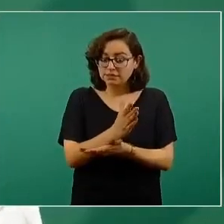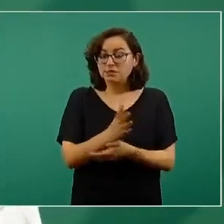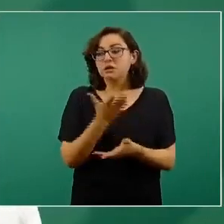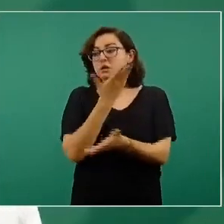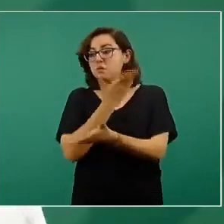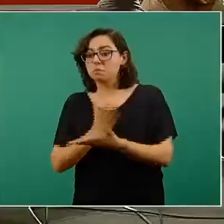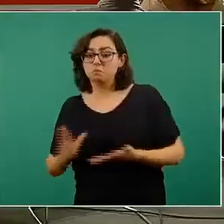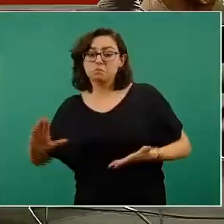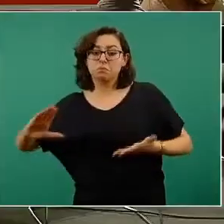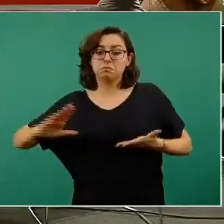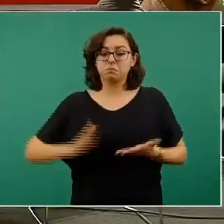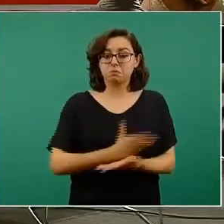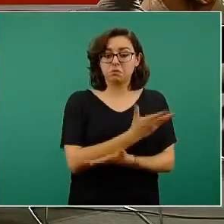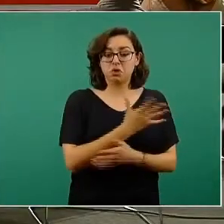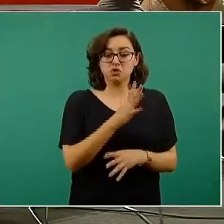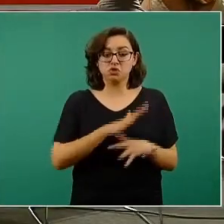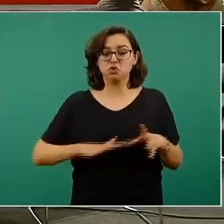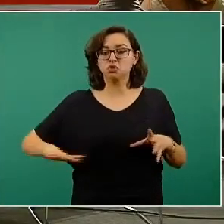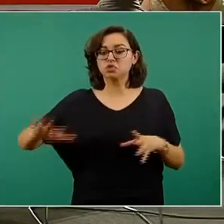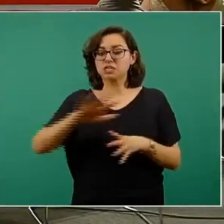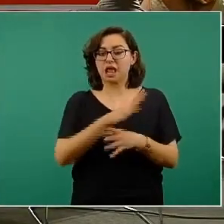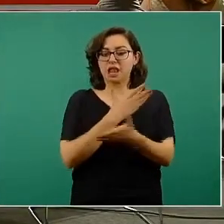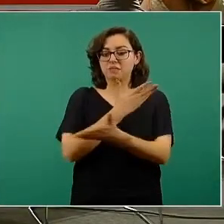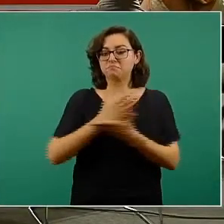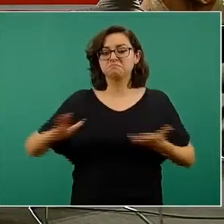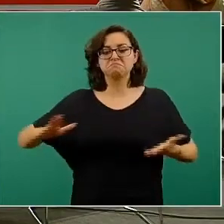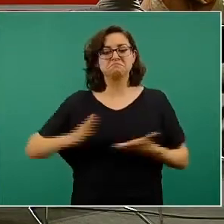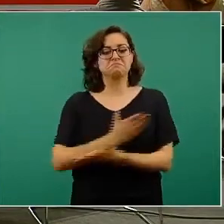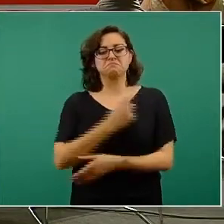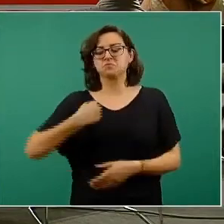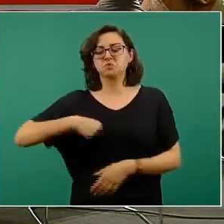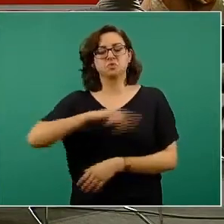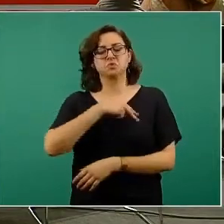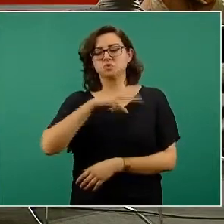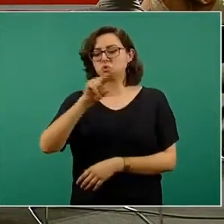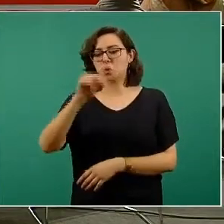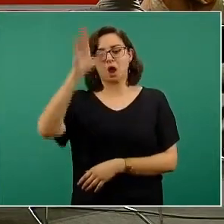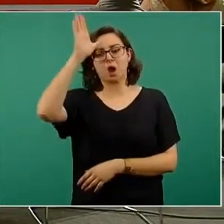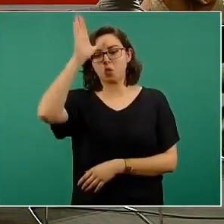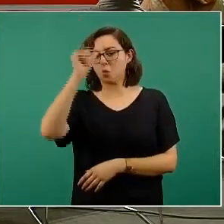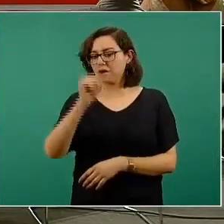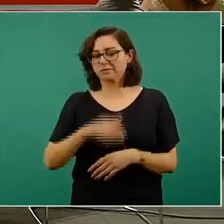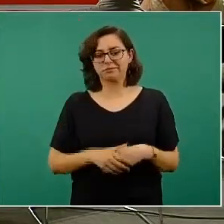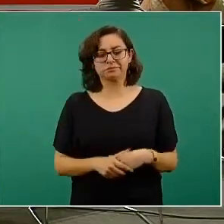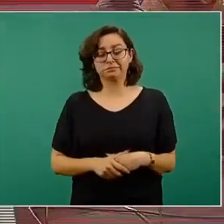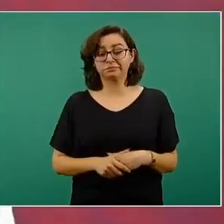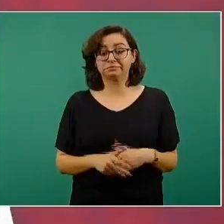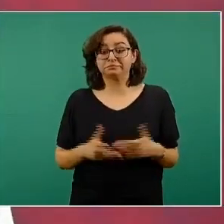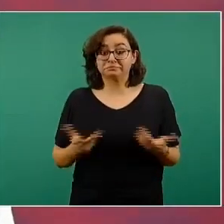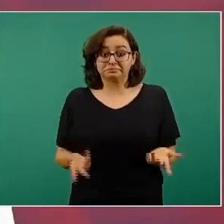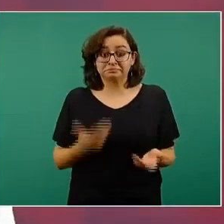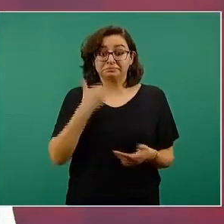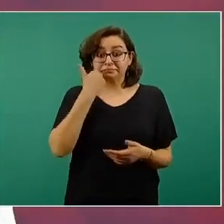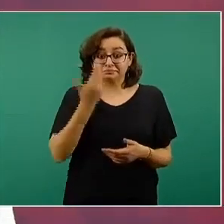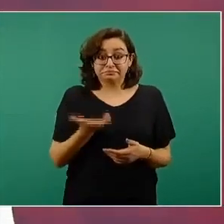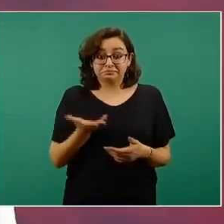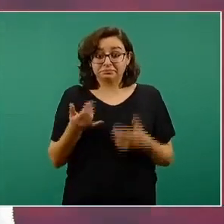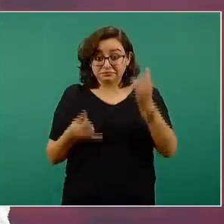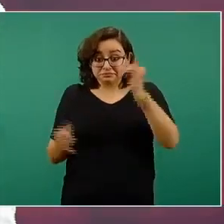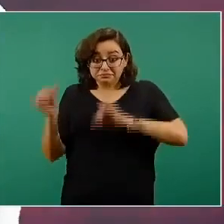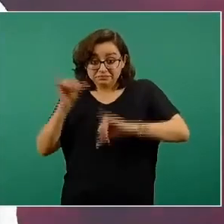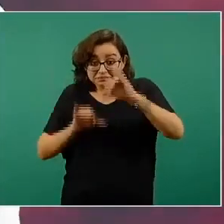selectiva o socialmente selectiva, lo consideramos inconveniente. Si esto se pretende que se haga en un laboratorio